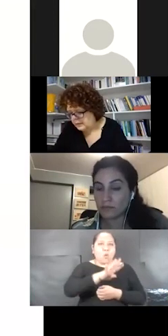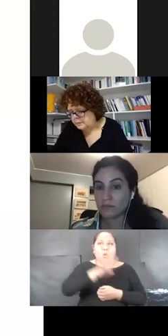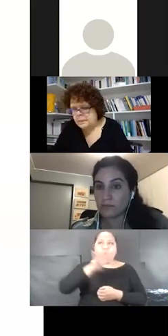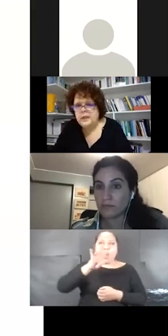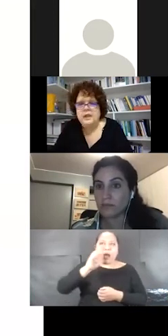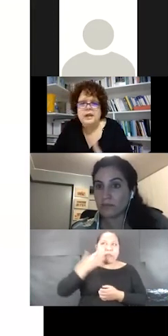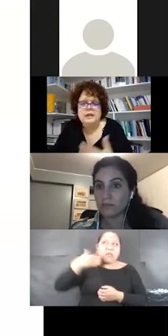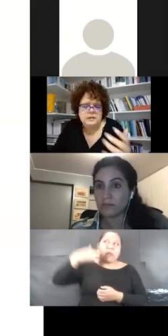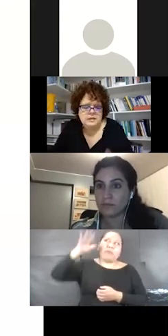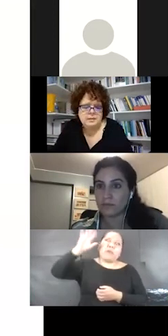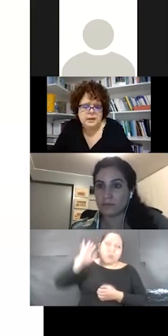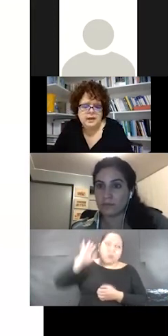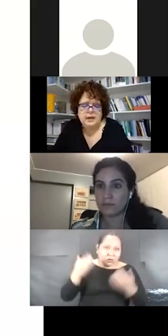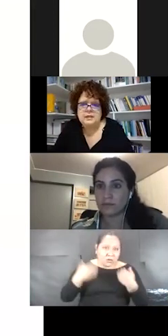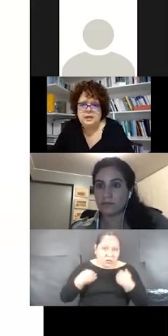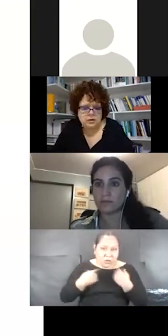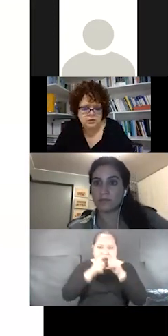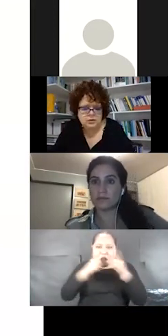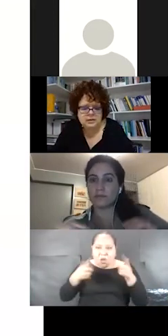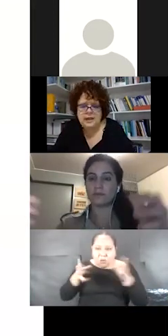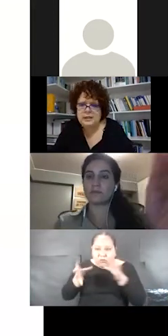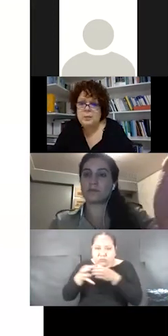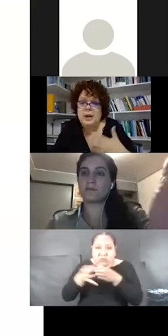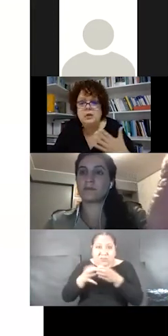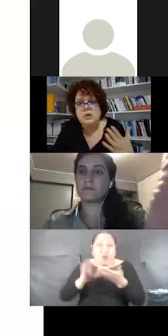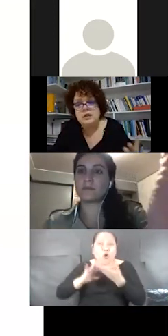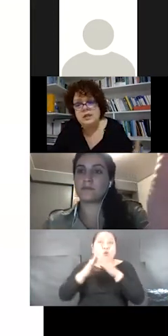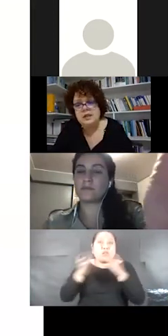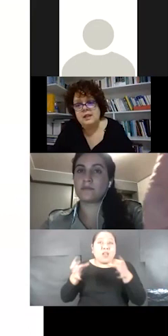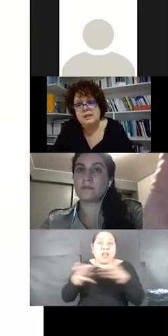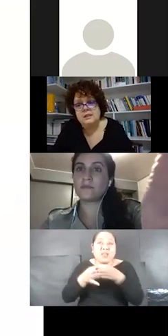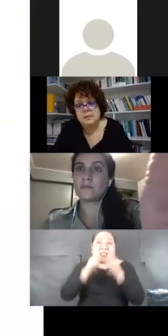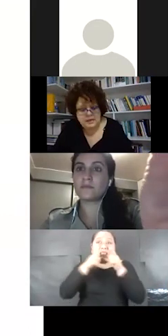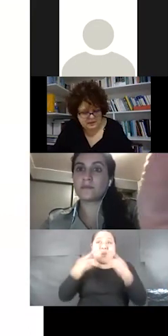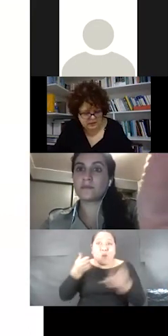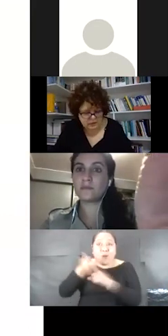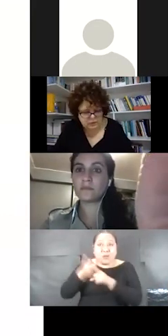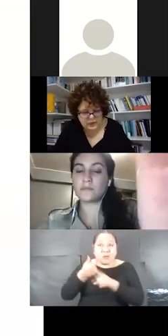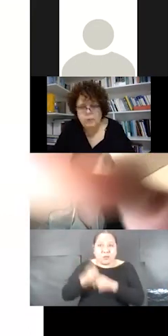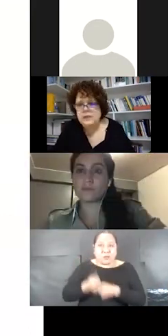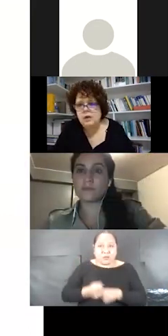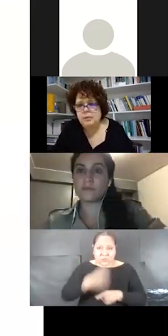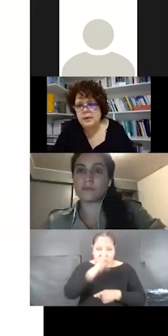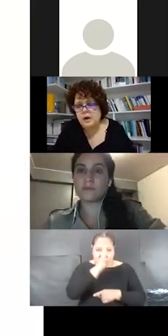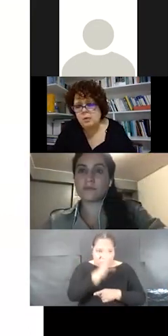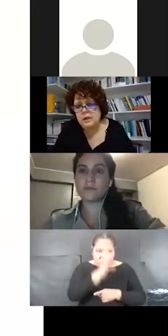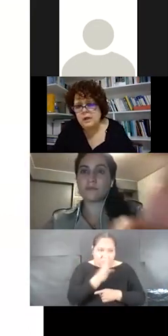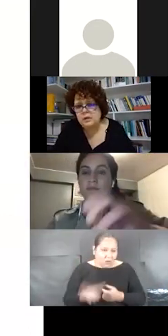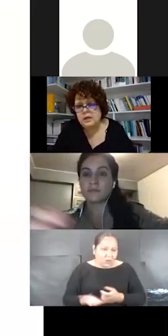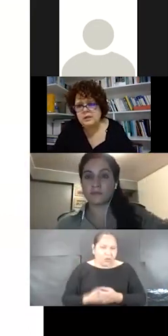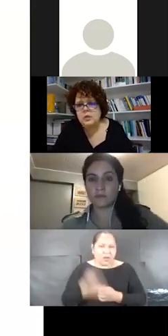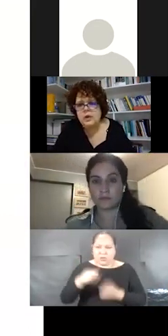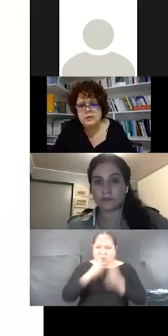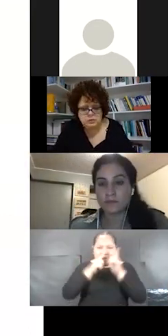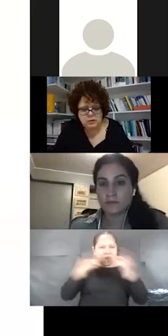tenemos y que se puede hacer, ¿no? Entonces, y tomar las cosas con la seriedad que se merecen, ¿no? Es una lengua tan compleja como cualquier